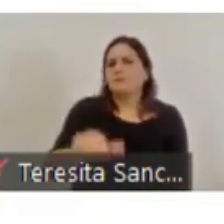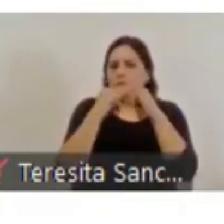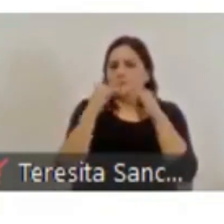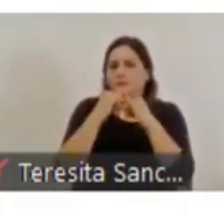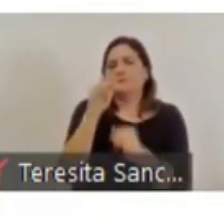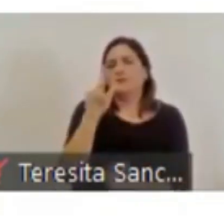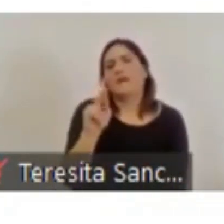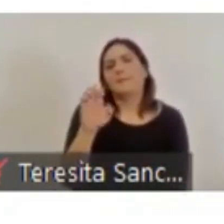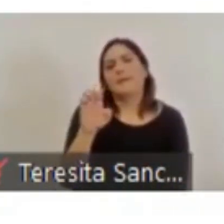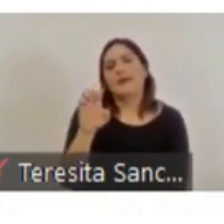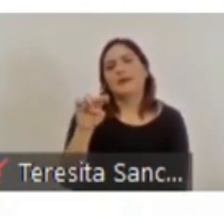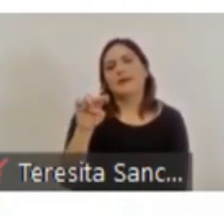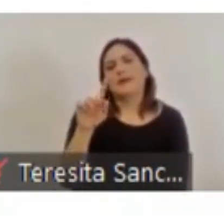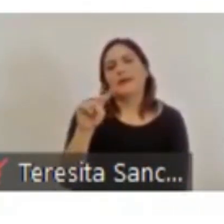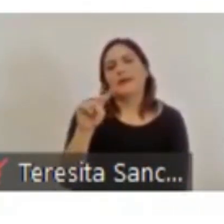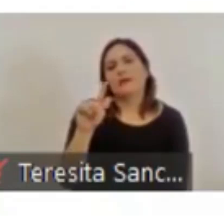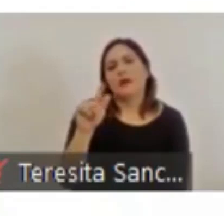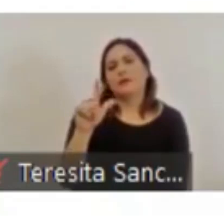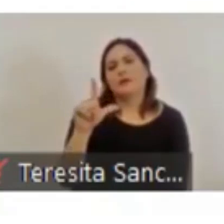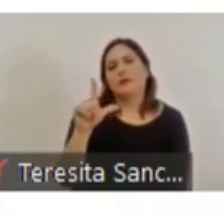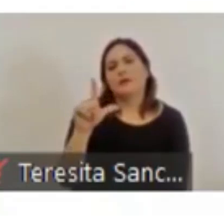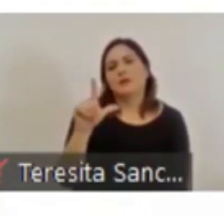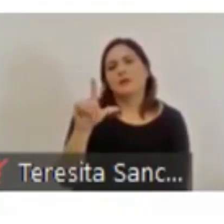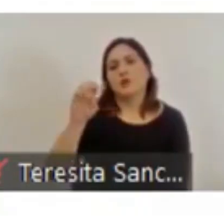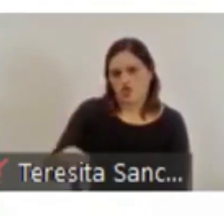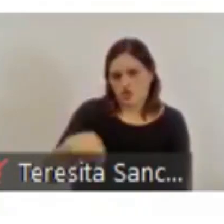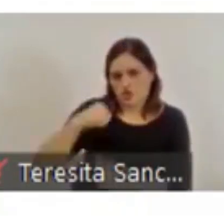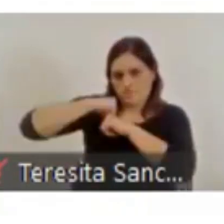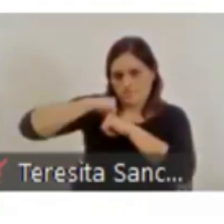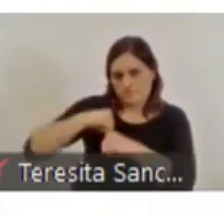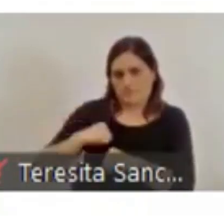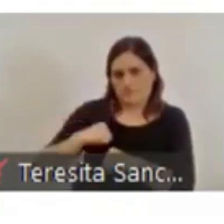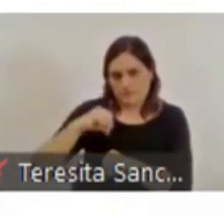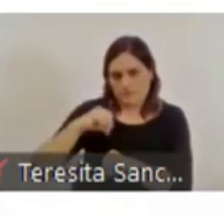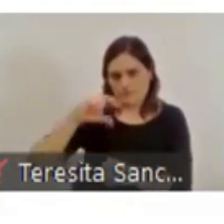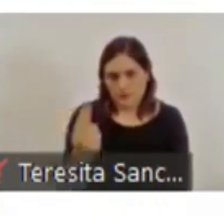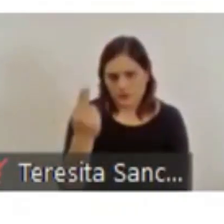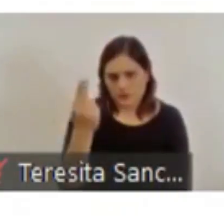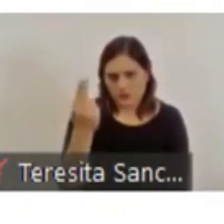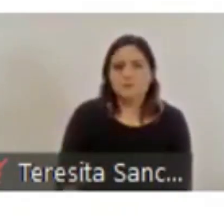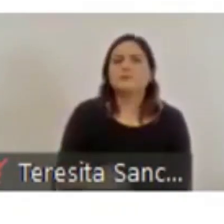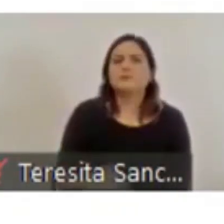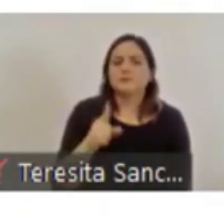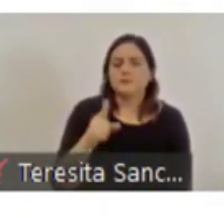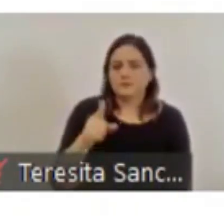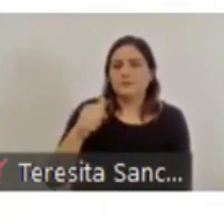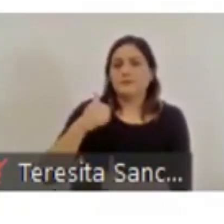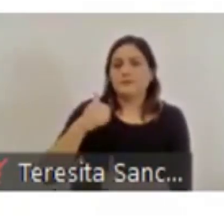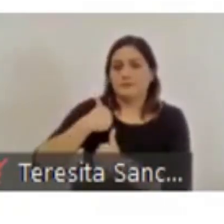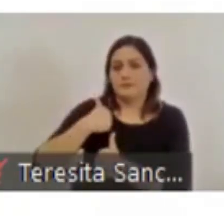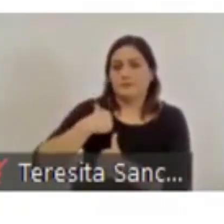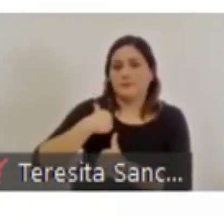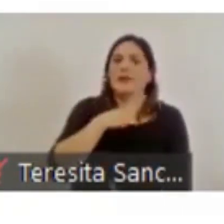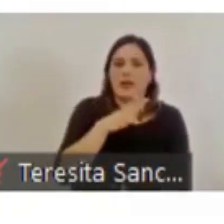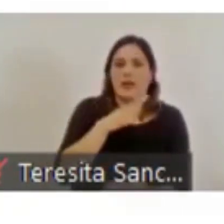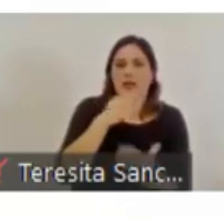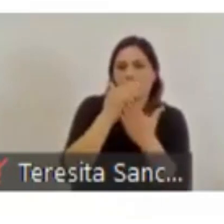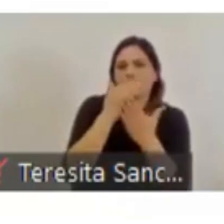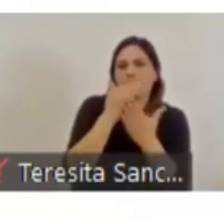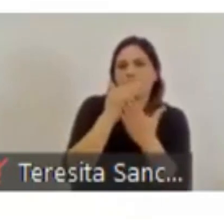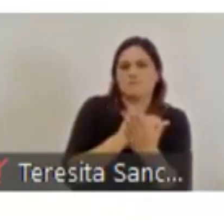Deportivo Militarizado Universitario, que tiene el menor, ahí sí me tocó